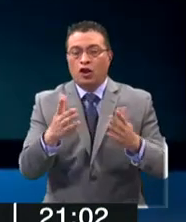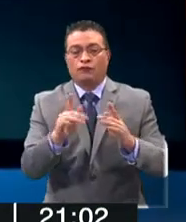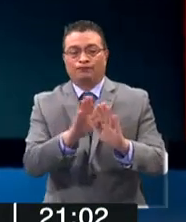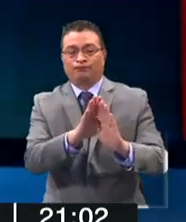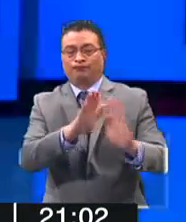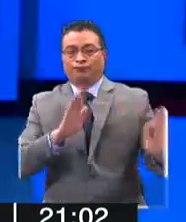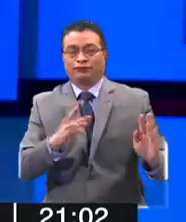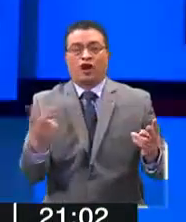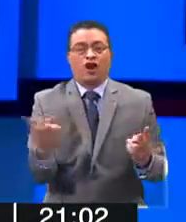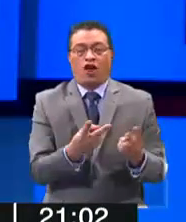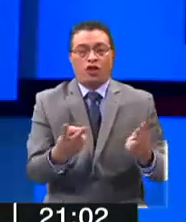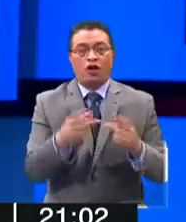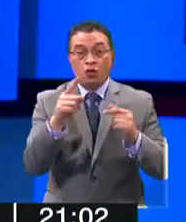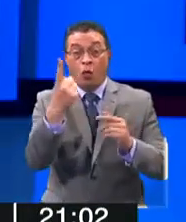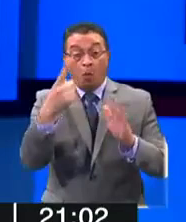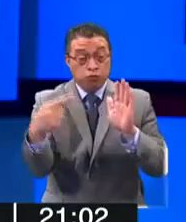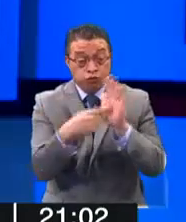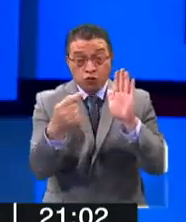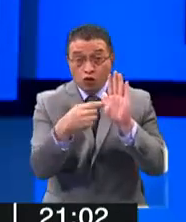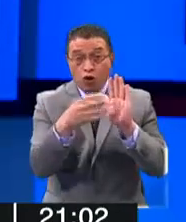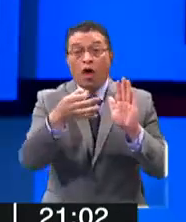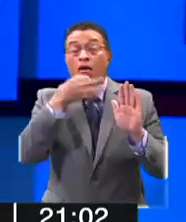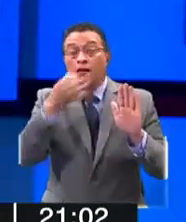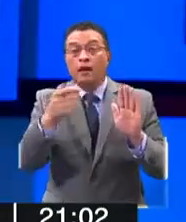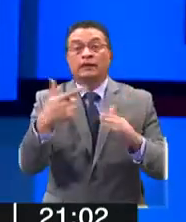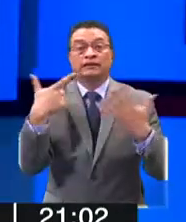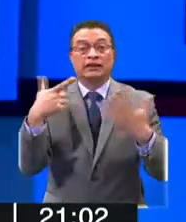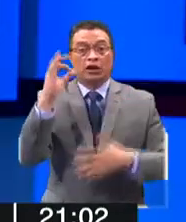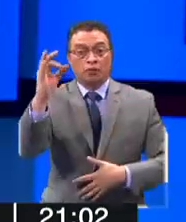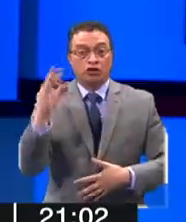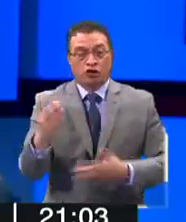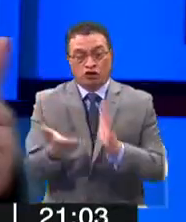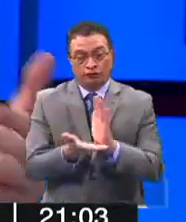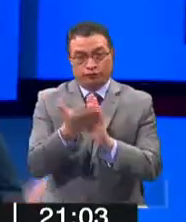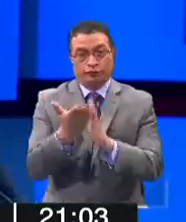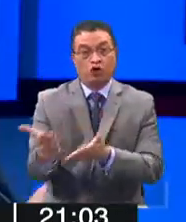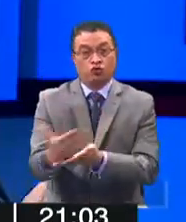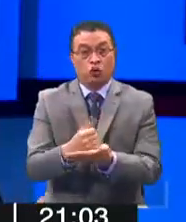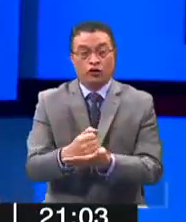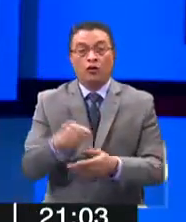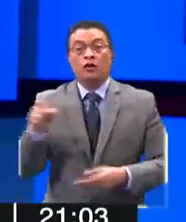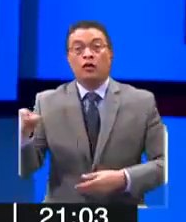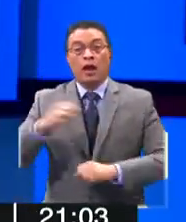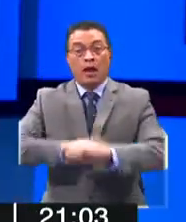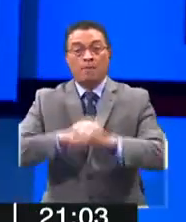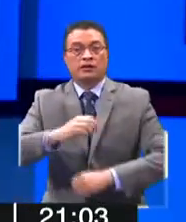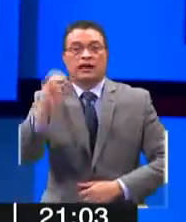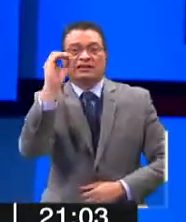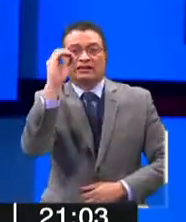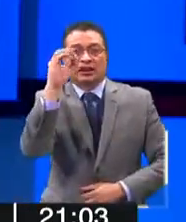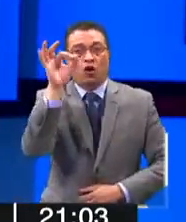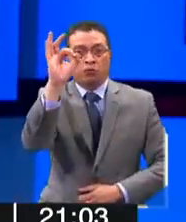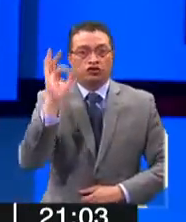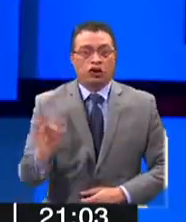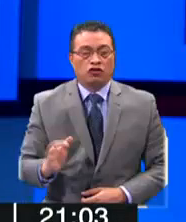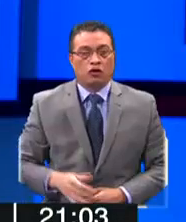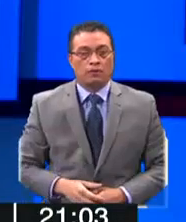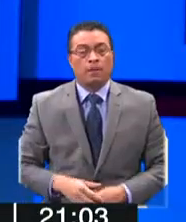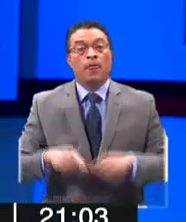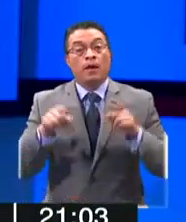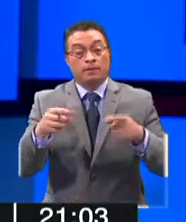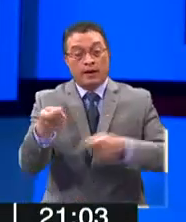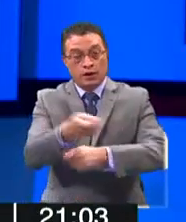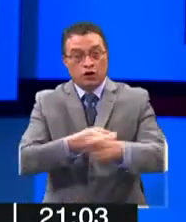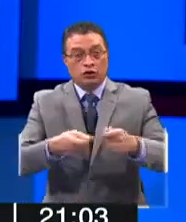Solo por mencionar un punto del petitorio, los trabajadores piden 7% de reajuste frente al 0% que ofrece la empresa. Ante una